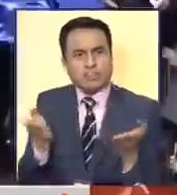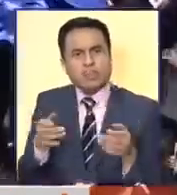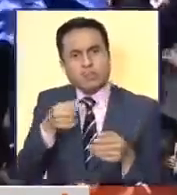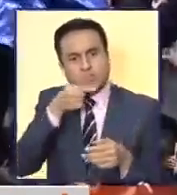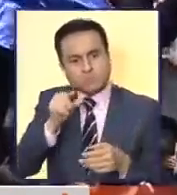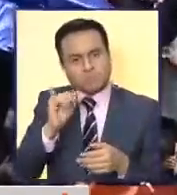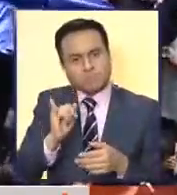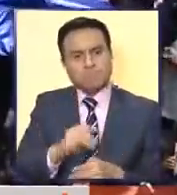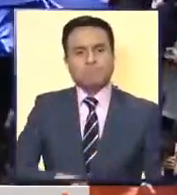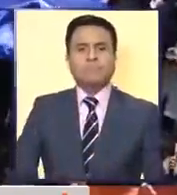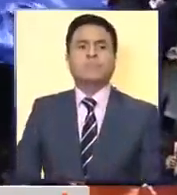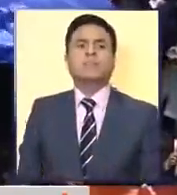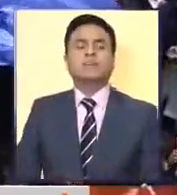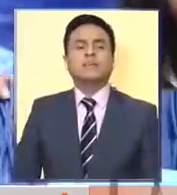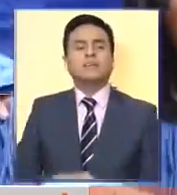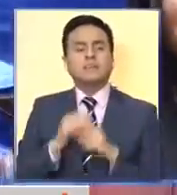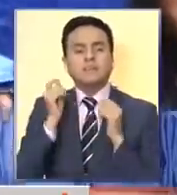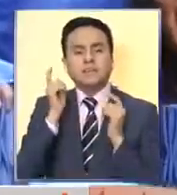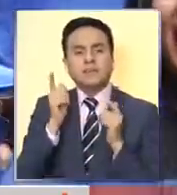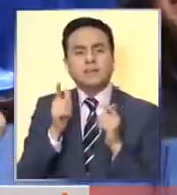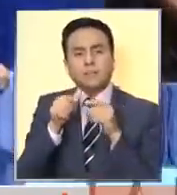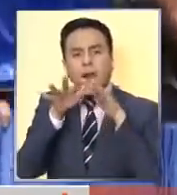nunca.